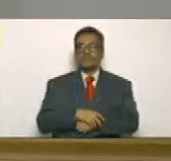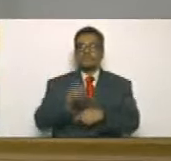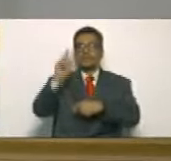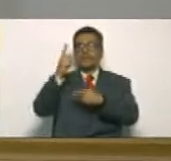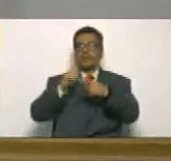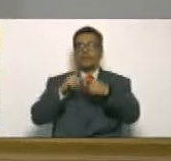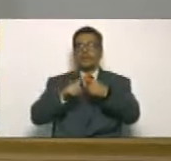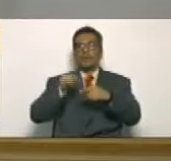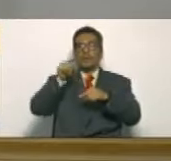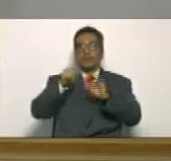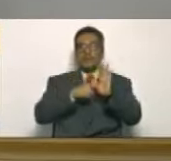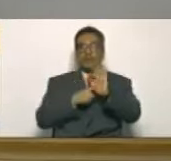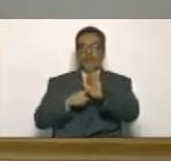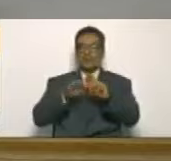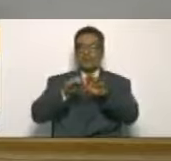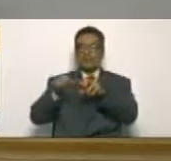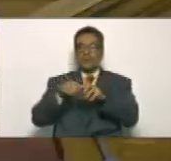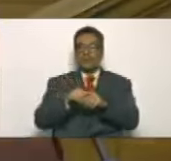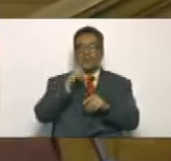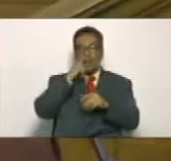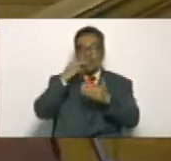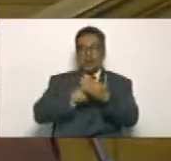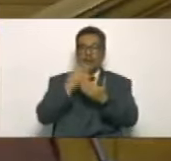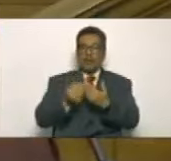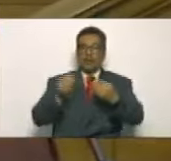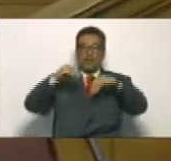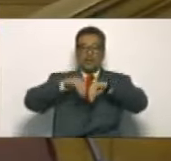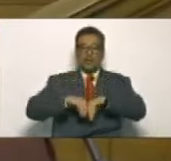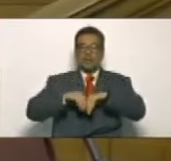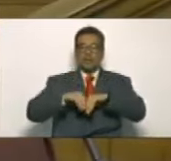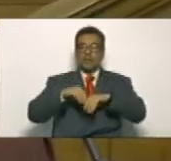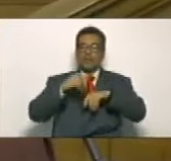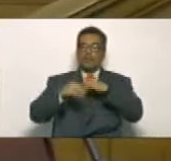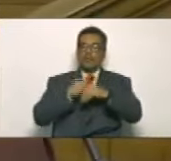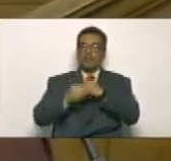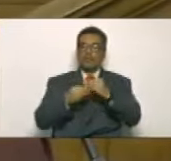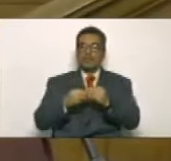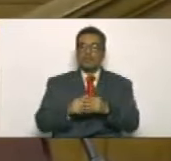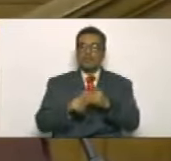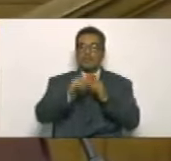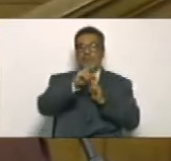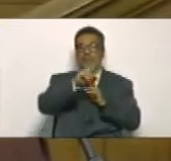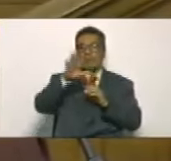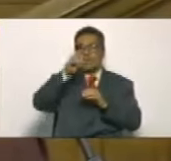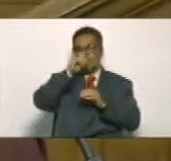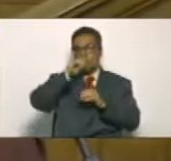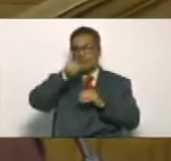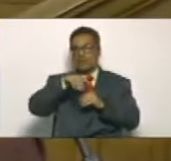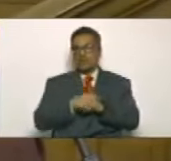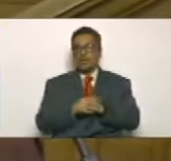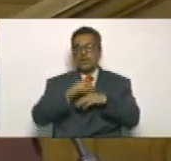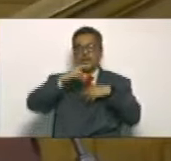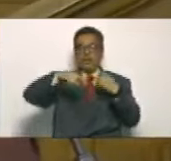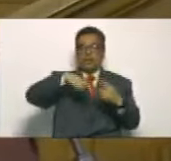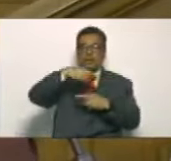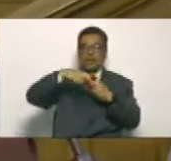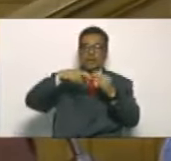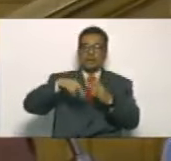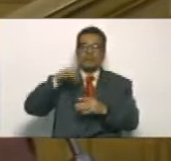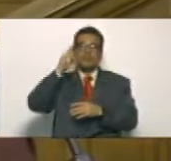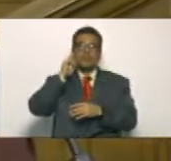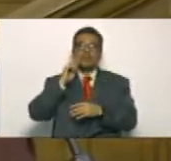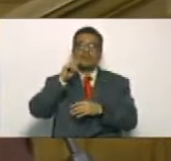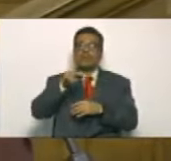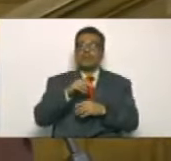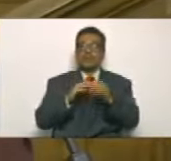Primer punto de orden del día, ciudadana secretaria. Proyecto de acuerdo con motivo a cumplirse el 25 aniversario de la Revolución